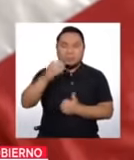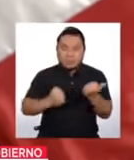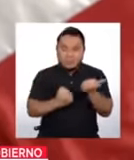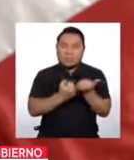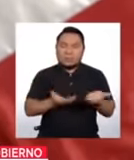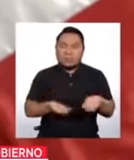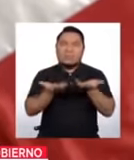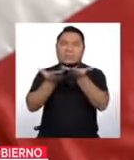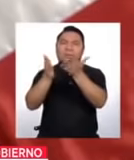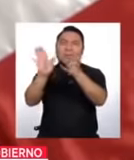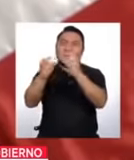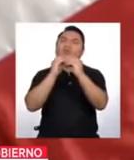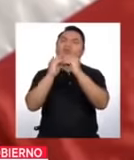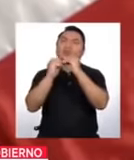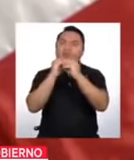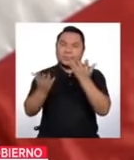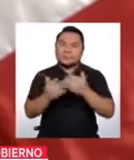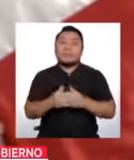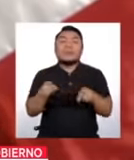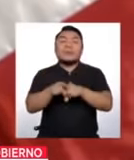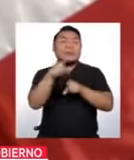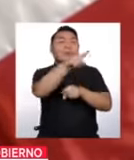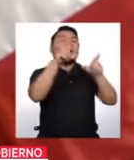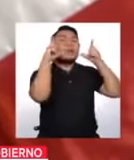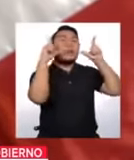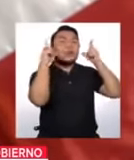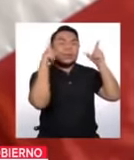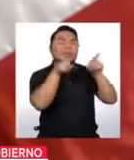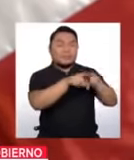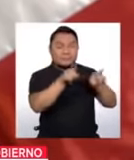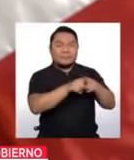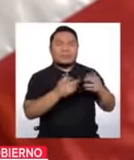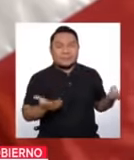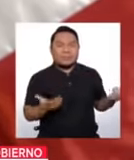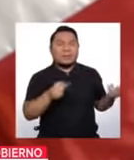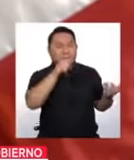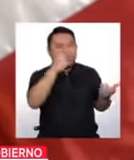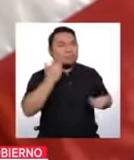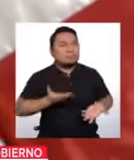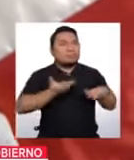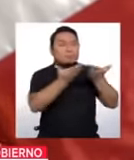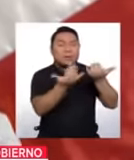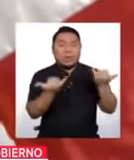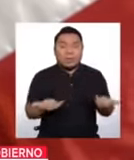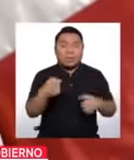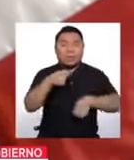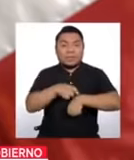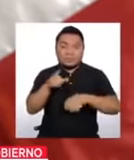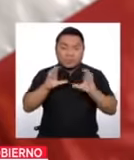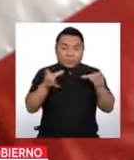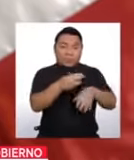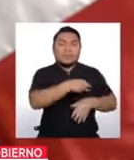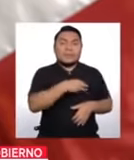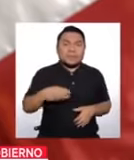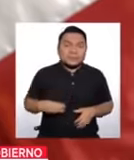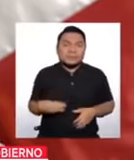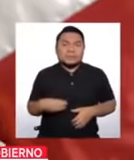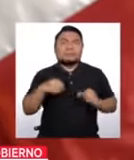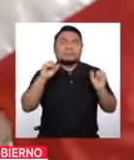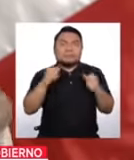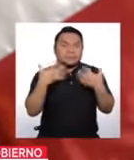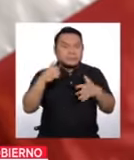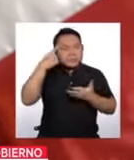Lambayeque, como también lo es en Loreto, vamos a estar presentes y hoy día gran parte del tiempo de este Consejo de Ministros